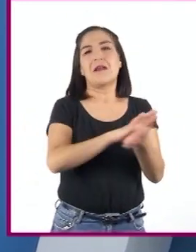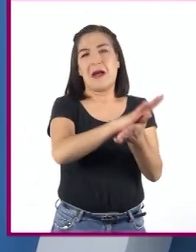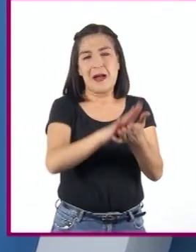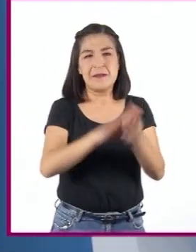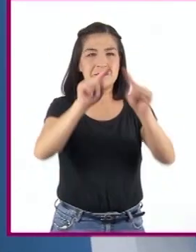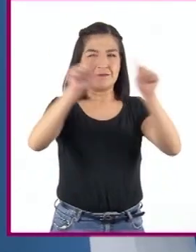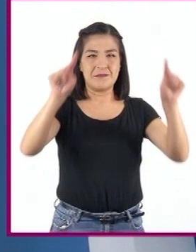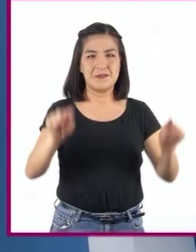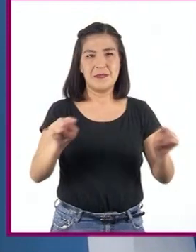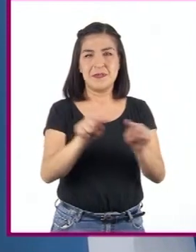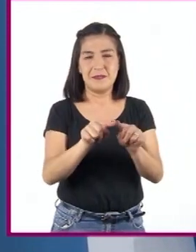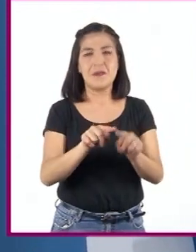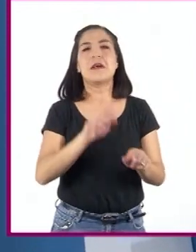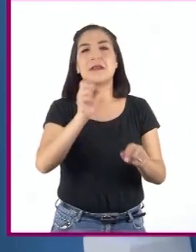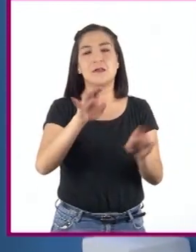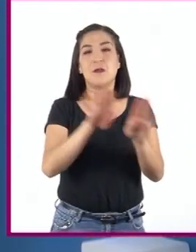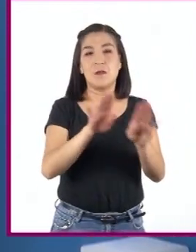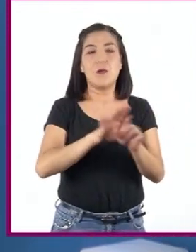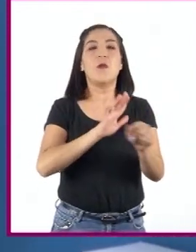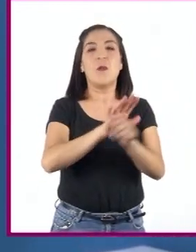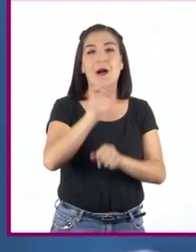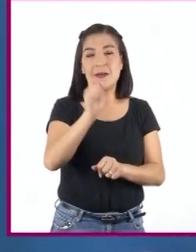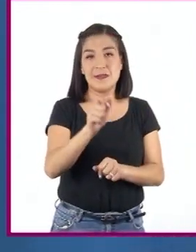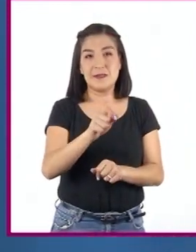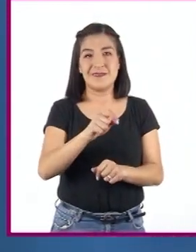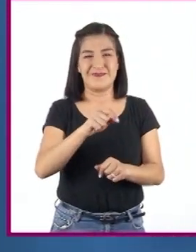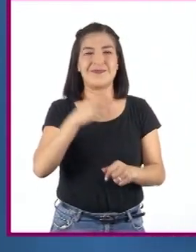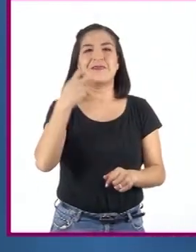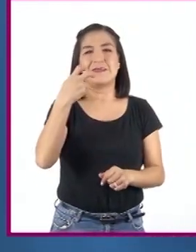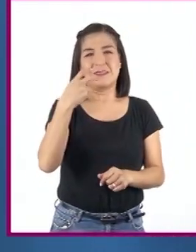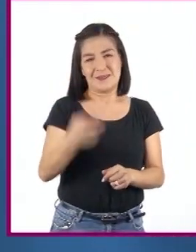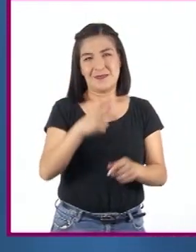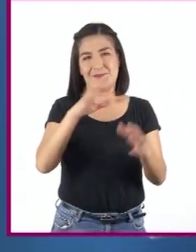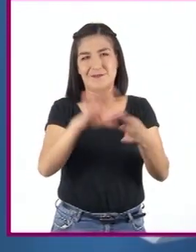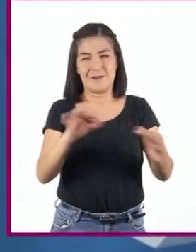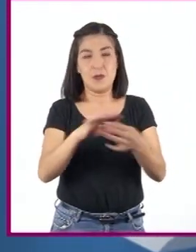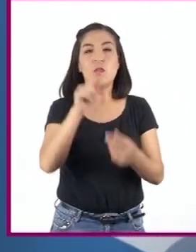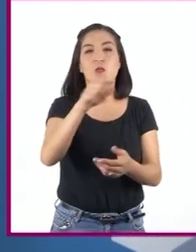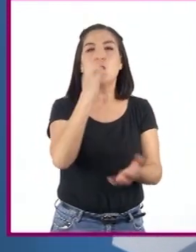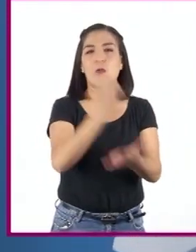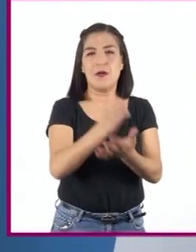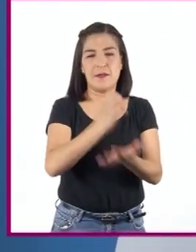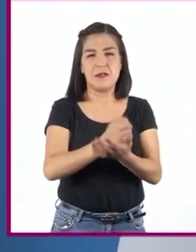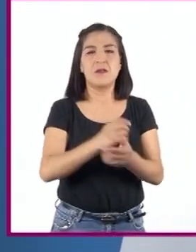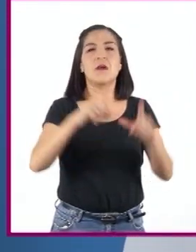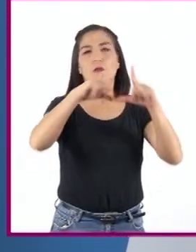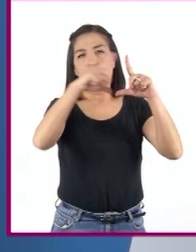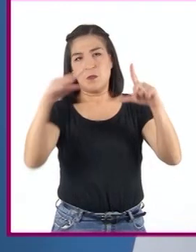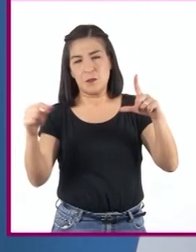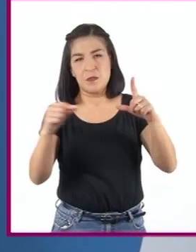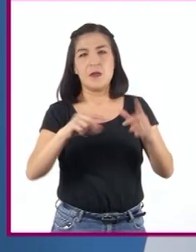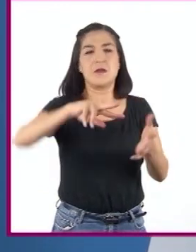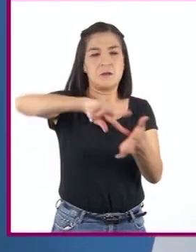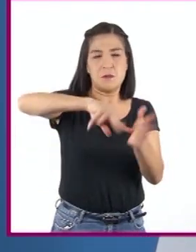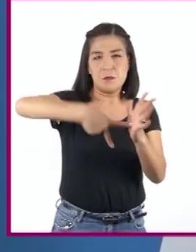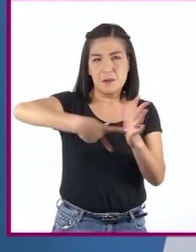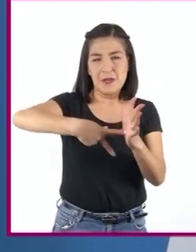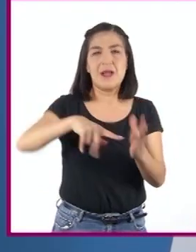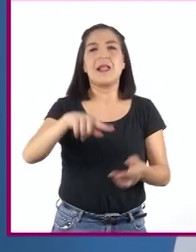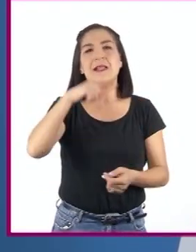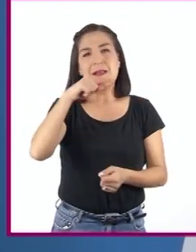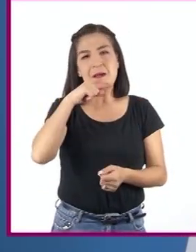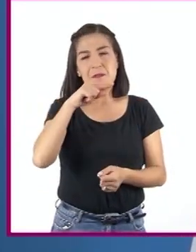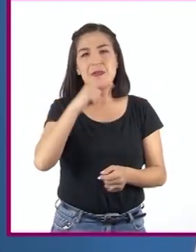las figuras. Para el desarrollo de esta lección necesitarán su cuaderno de notas, escuadras, compás, un lápiz,